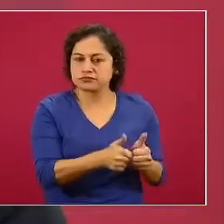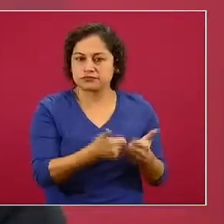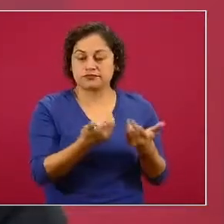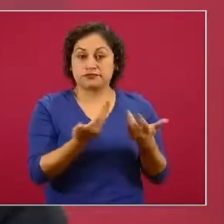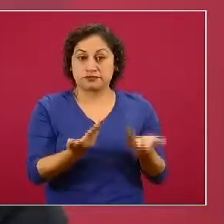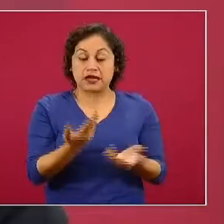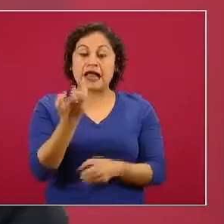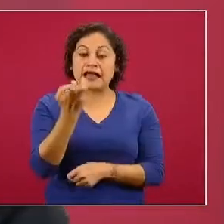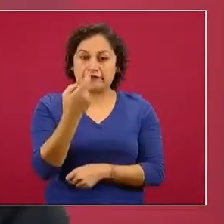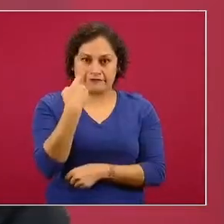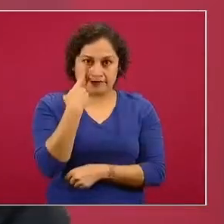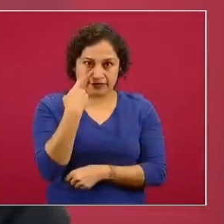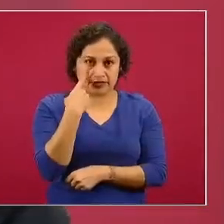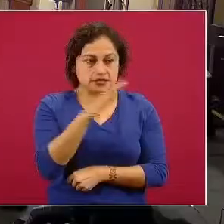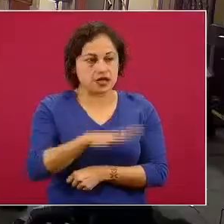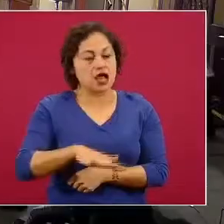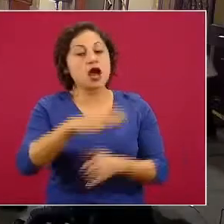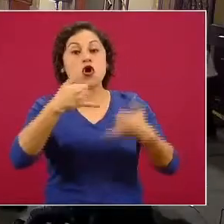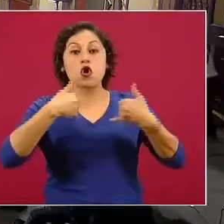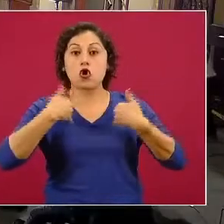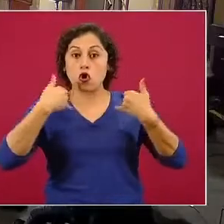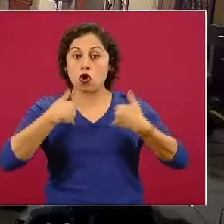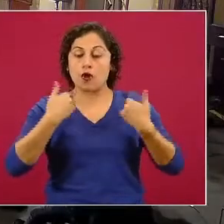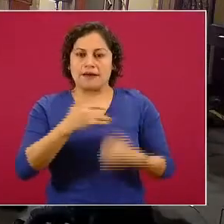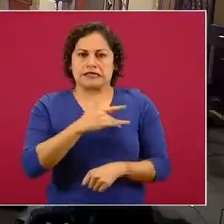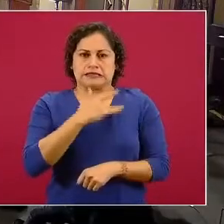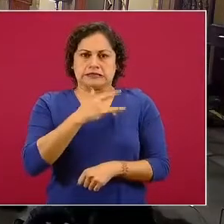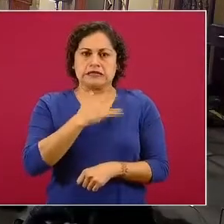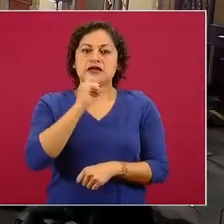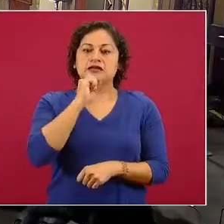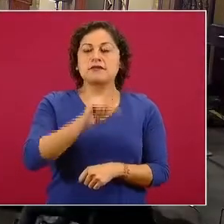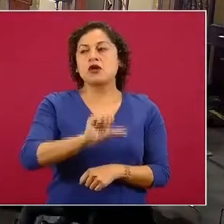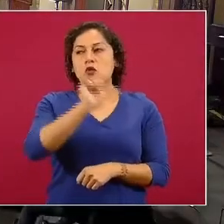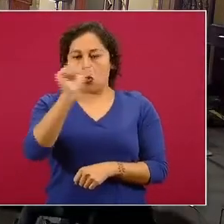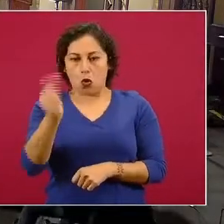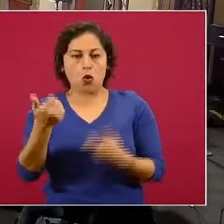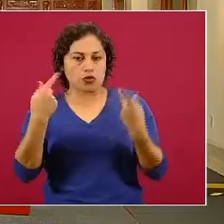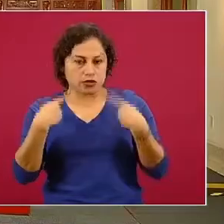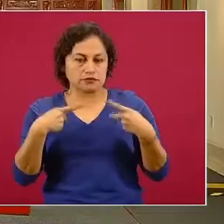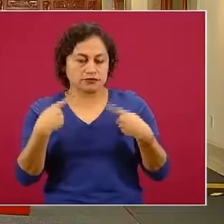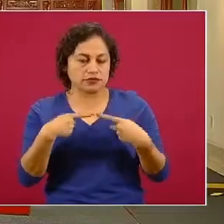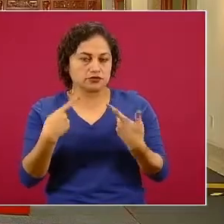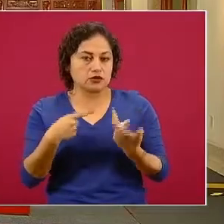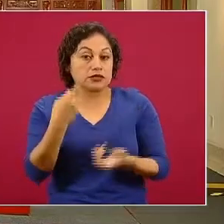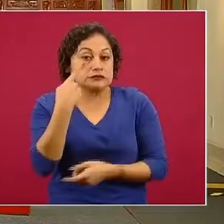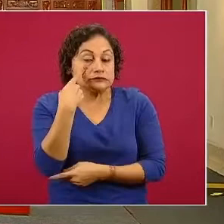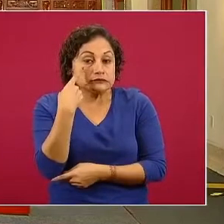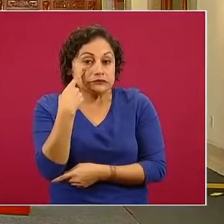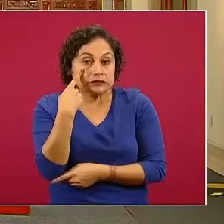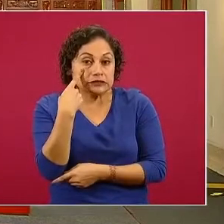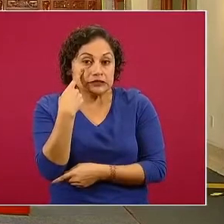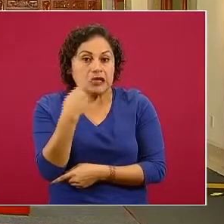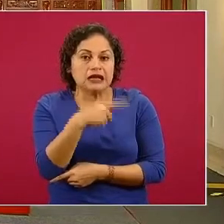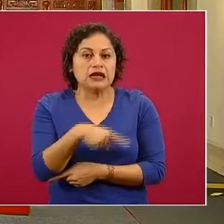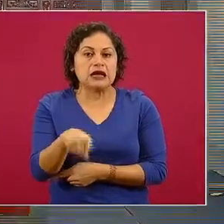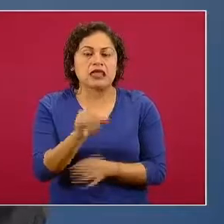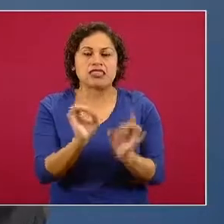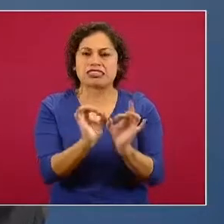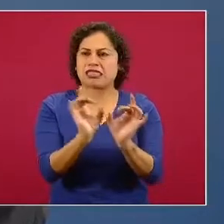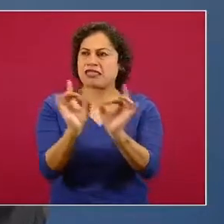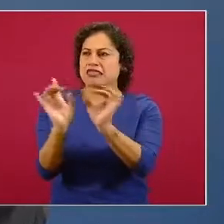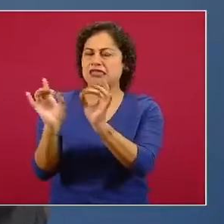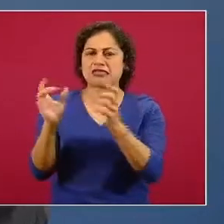Un síntoma en los jóvenes, y no nada más en los jóvenes, sino en todos, pero es común, es que estén irritables, es que